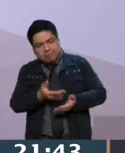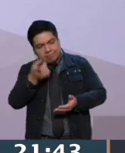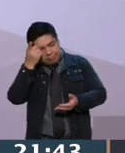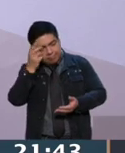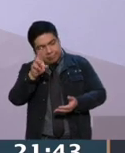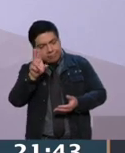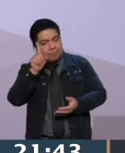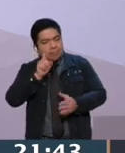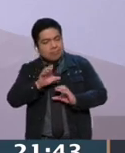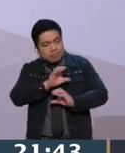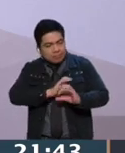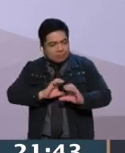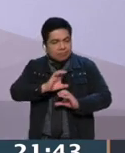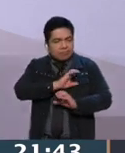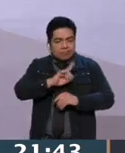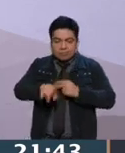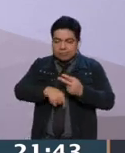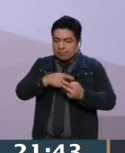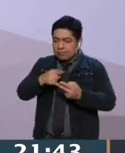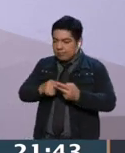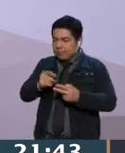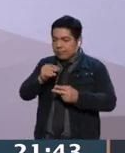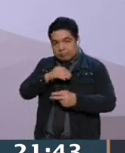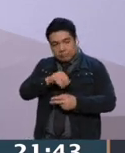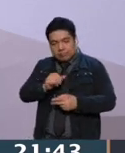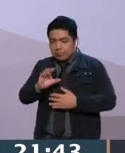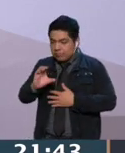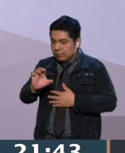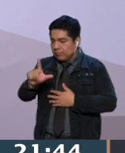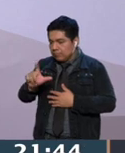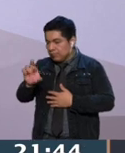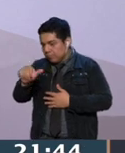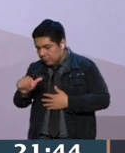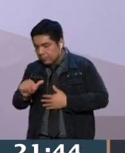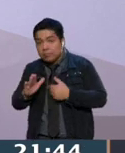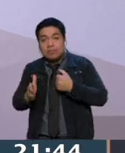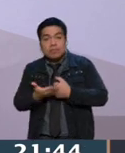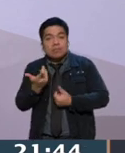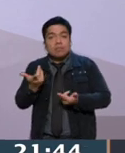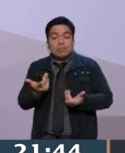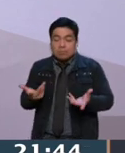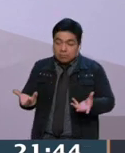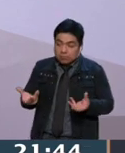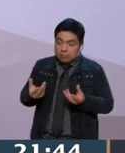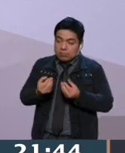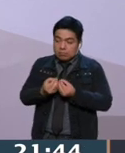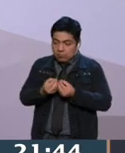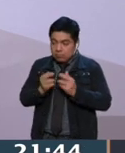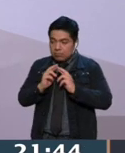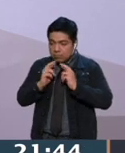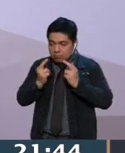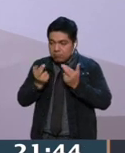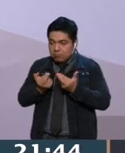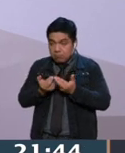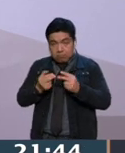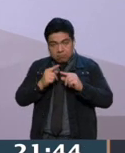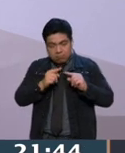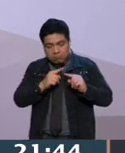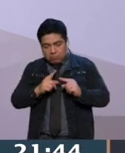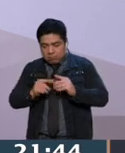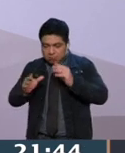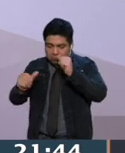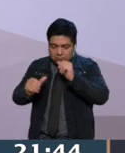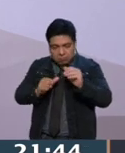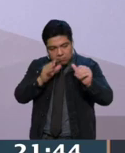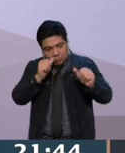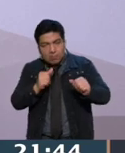Sheinbaum, y a la precandidata a la jefatura de gobierno también por Morena, Clara Brugada, para sostener un encuentro en el cual puedan compartir la plataforma de propuestas y